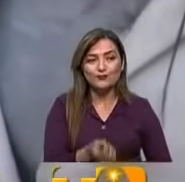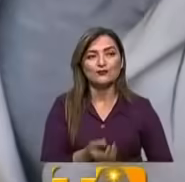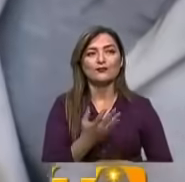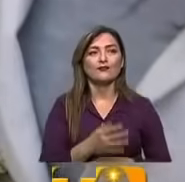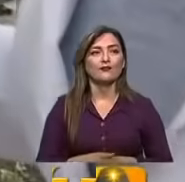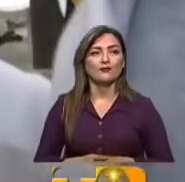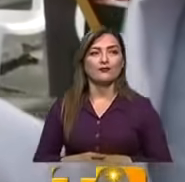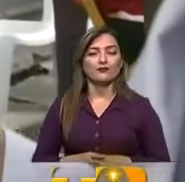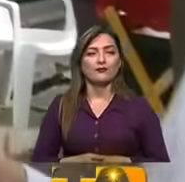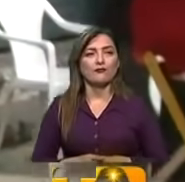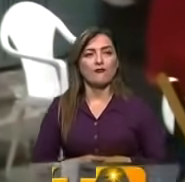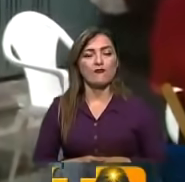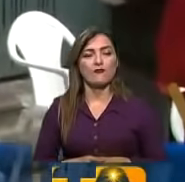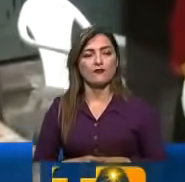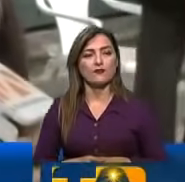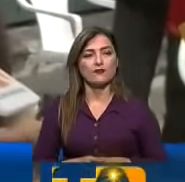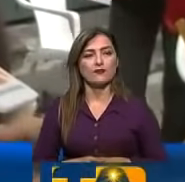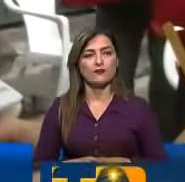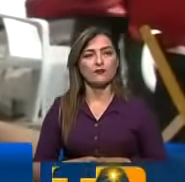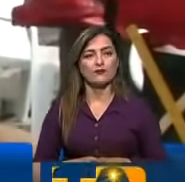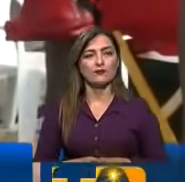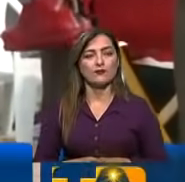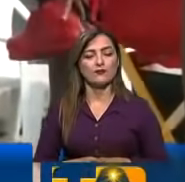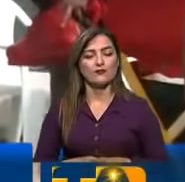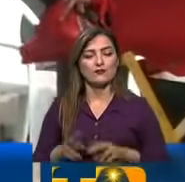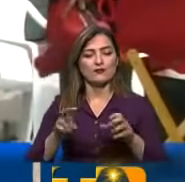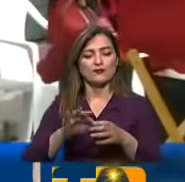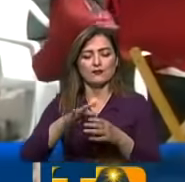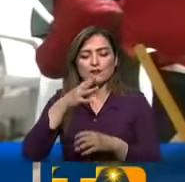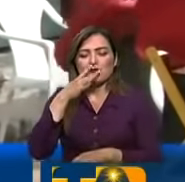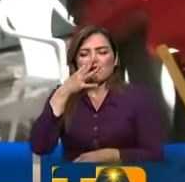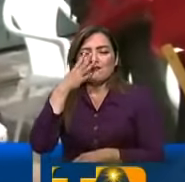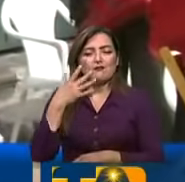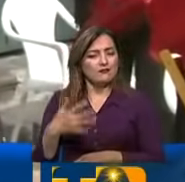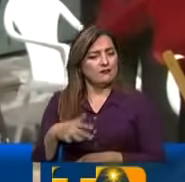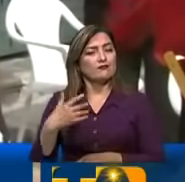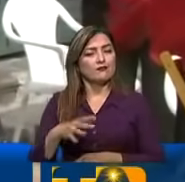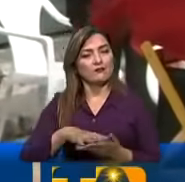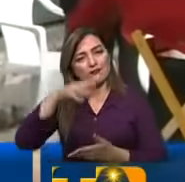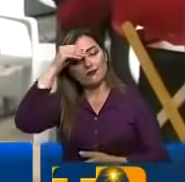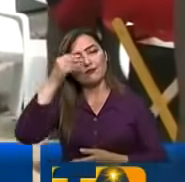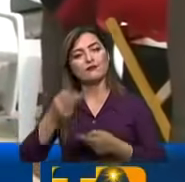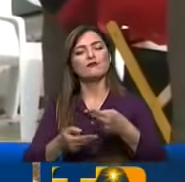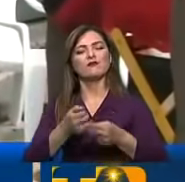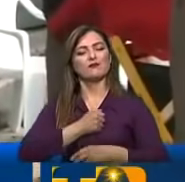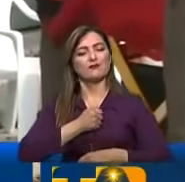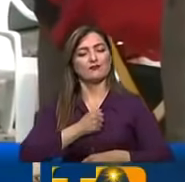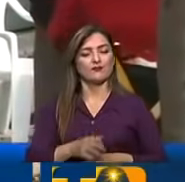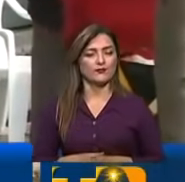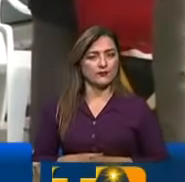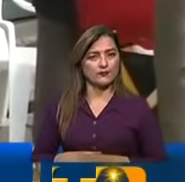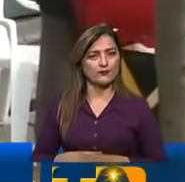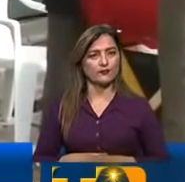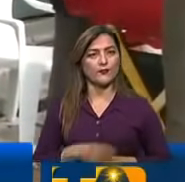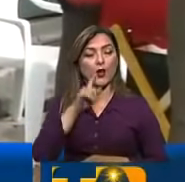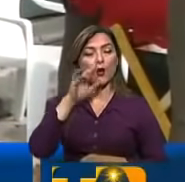yo estoy ofreciendo aquí unos ricos aromas de lavanda. Es un emprendimiento